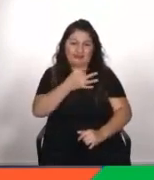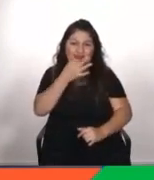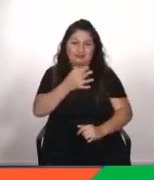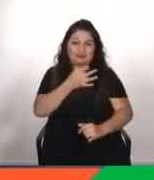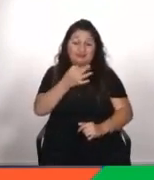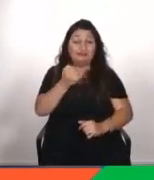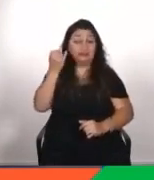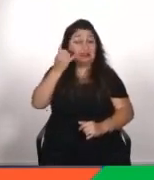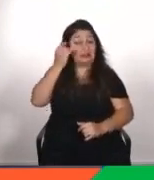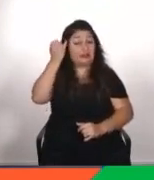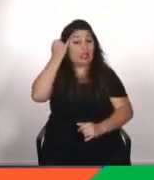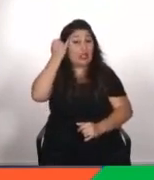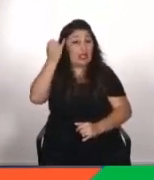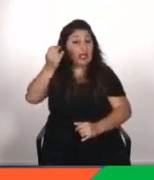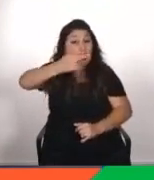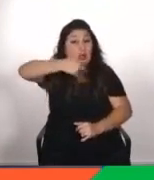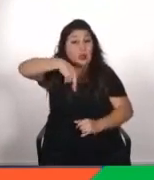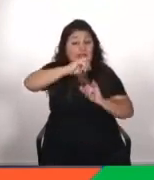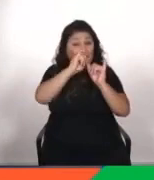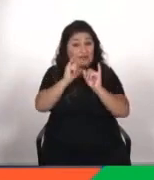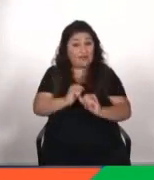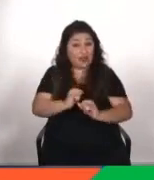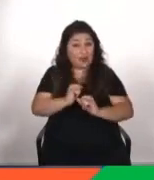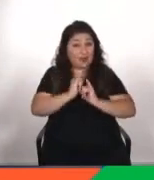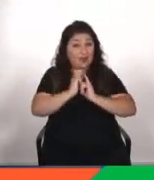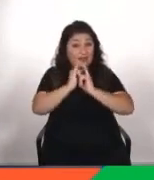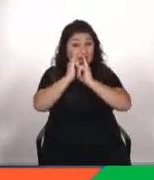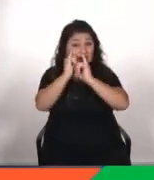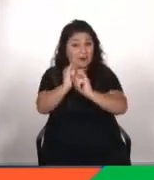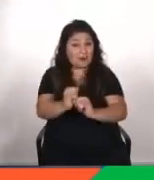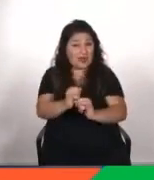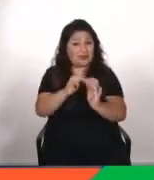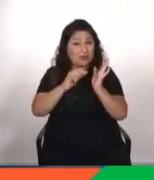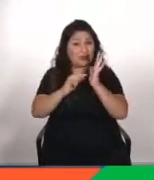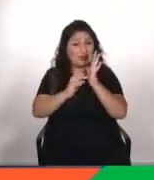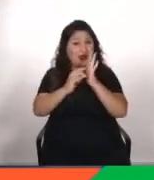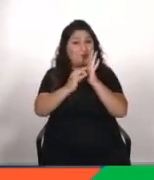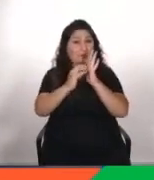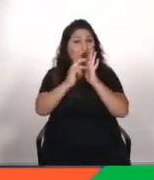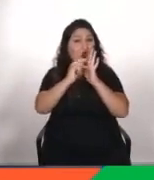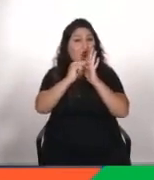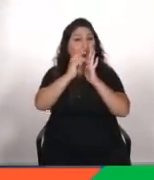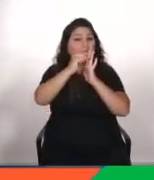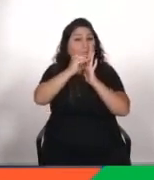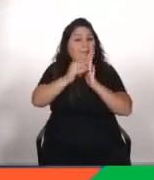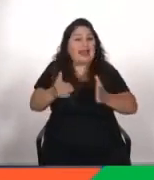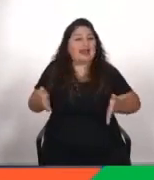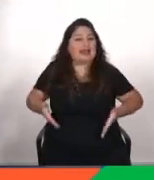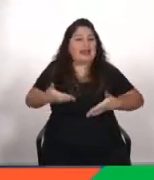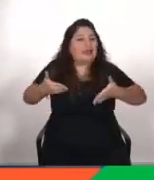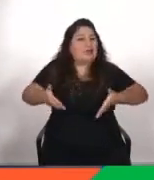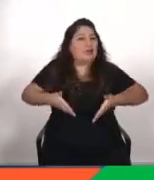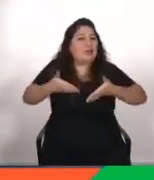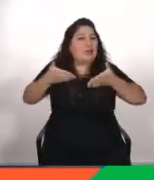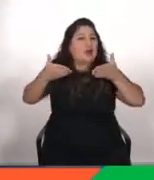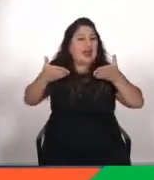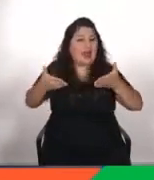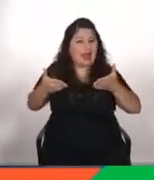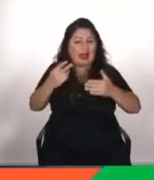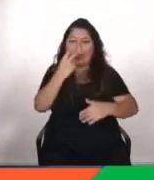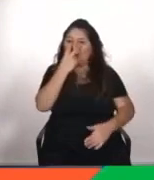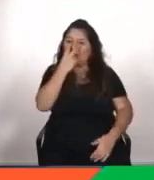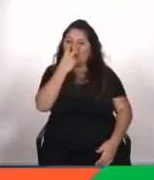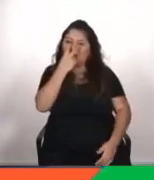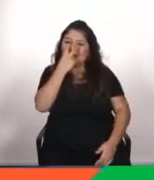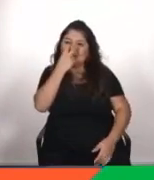de que nuestro estilo de divulgación era un trampolín para estimular la curiosidad y que la gente se acercara a